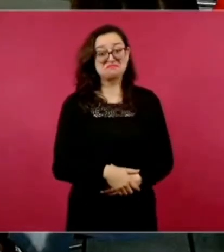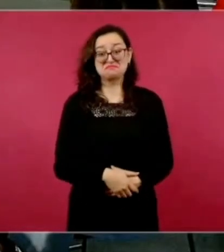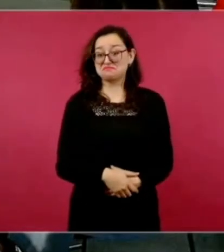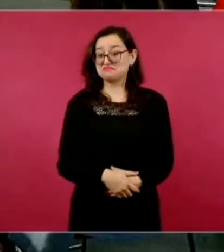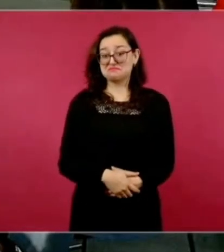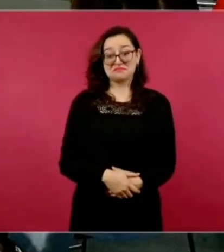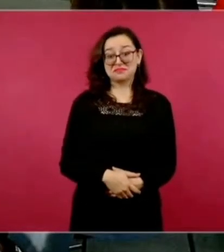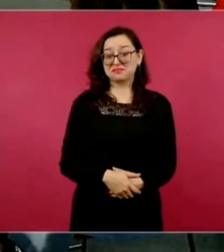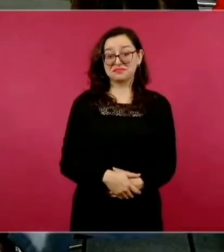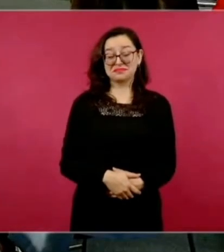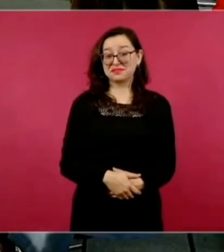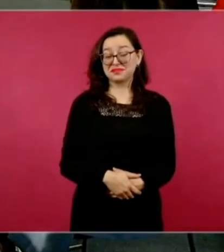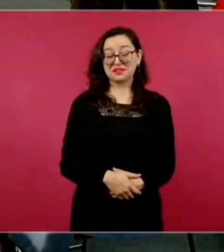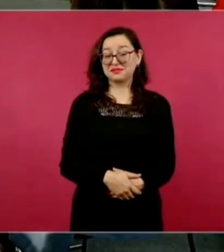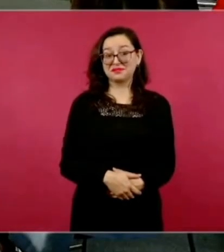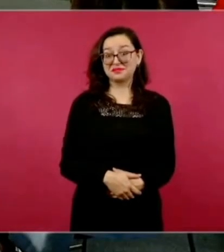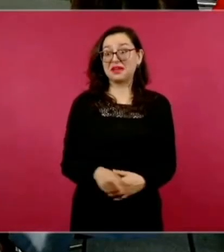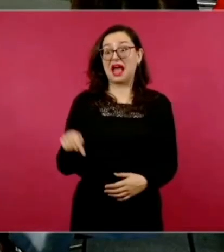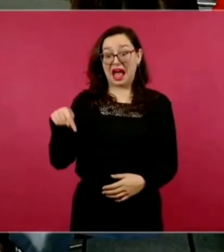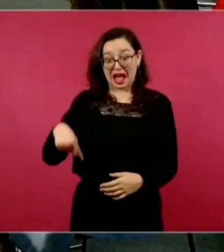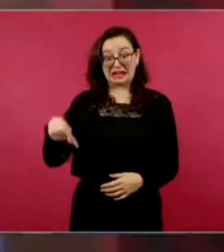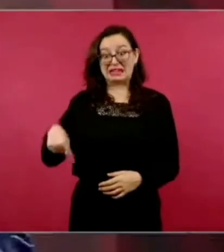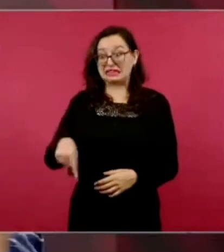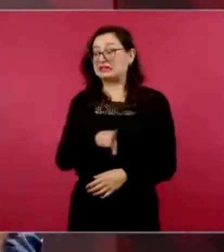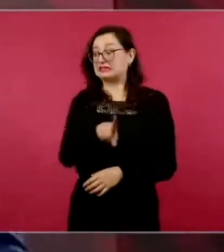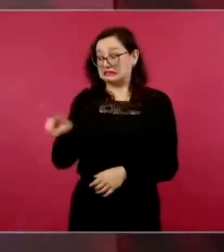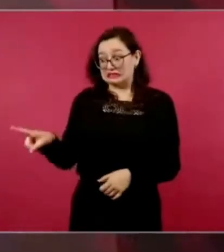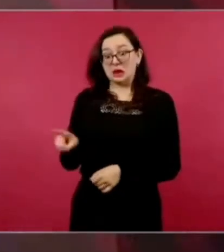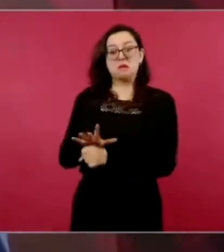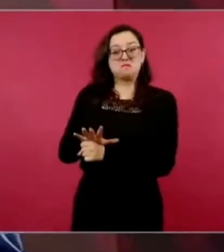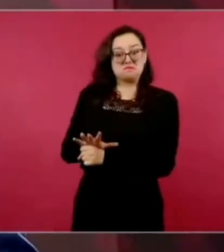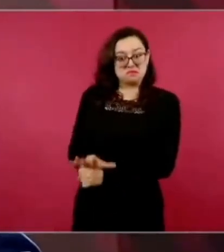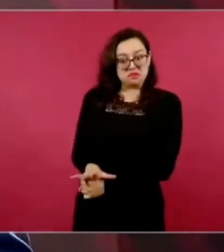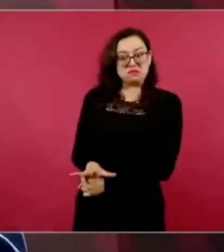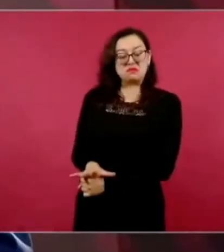porque no había más que